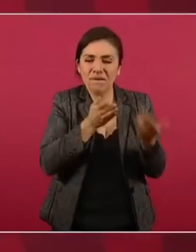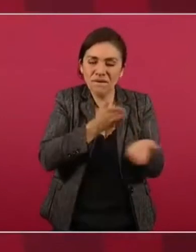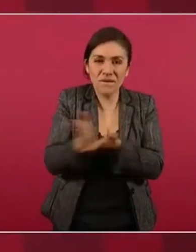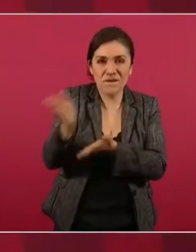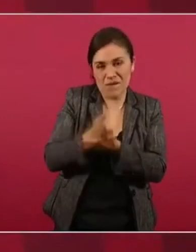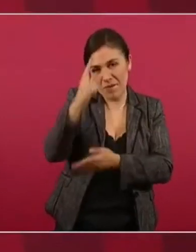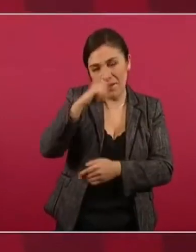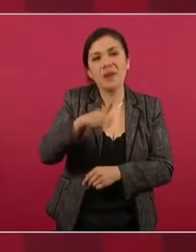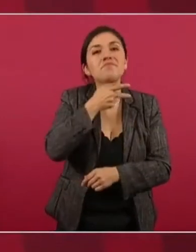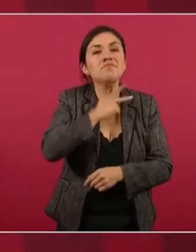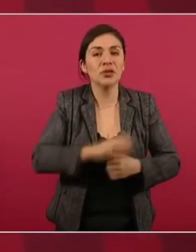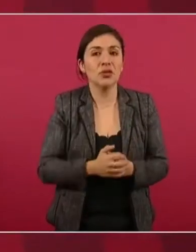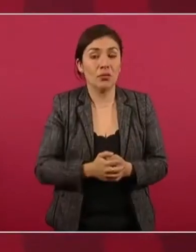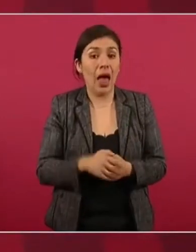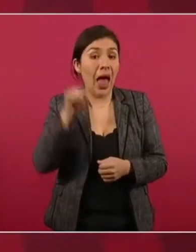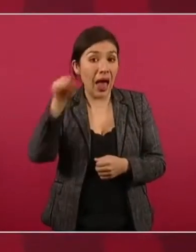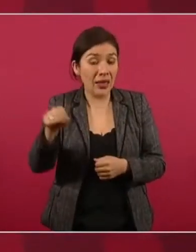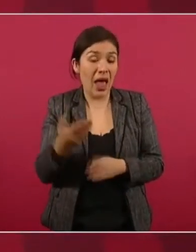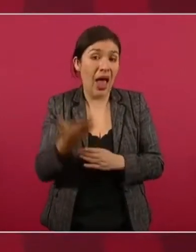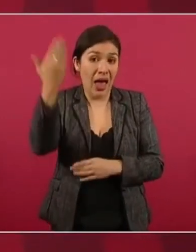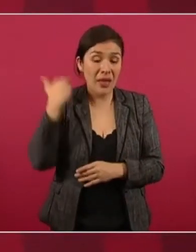Había un complejo